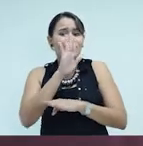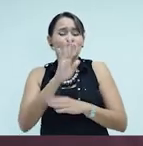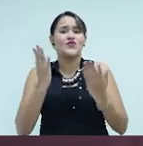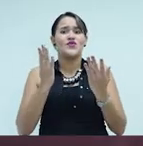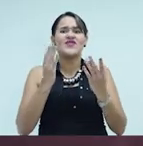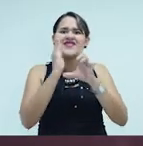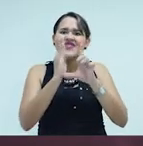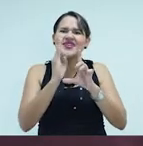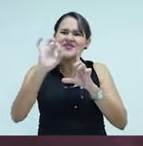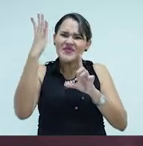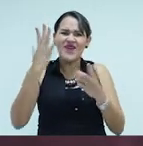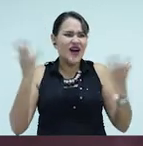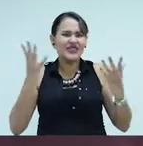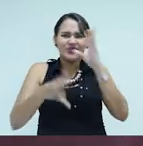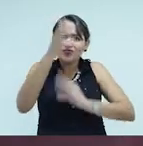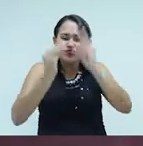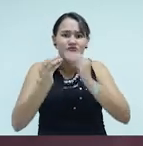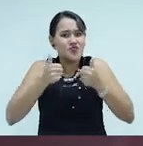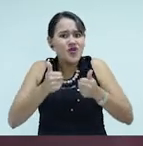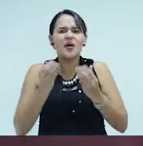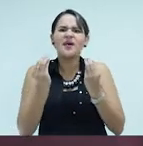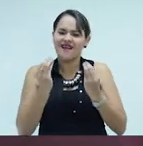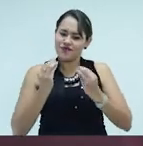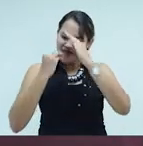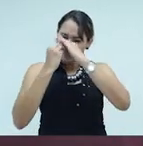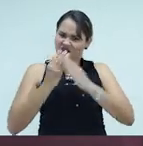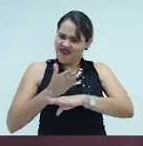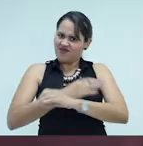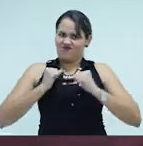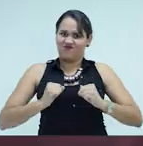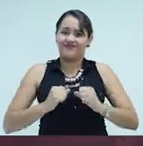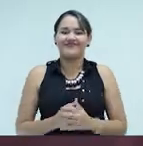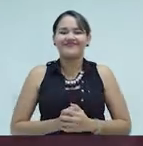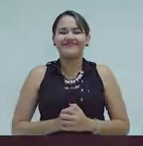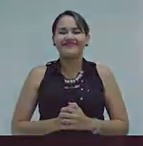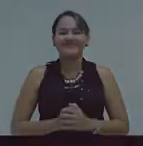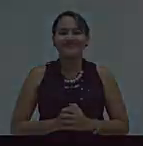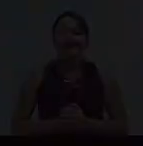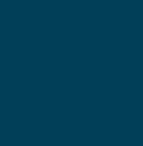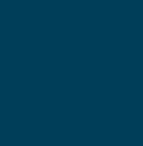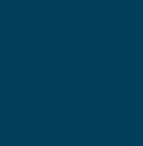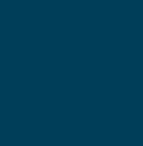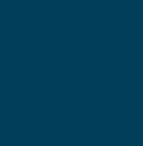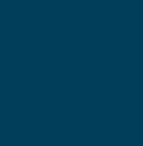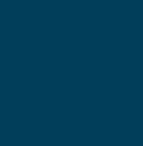Invito a que utilicen las plataformas y las herramientas que pone a disposición la universidad para prepararlos para las pruebas CERPRO.